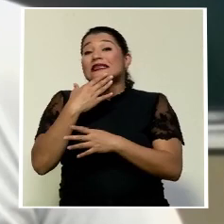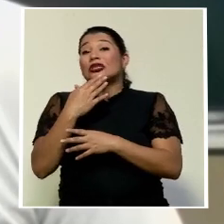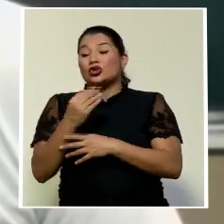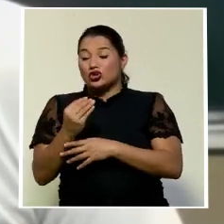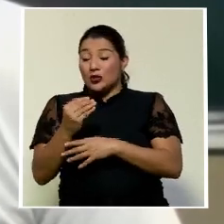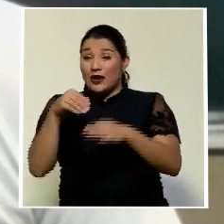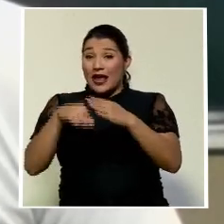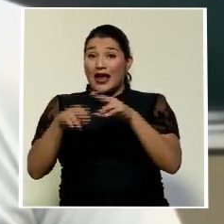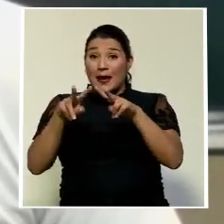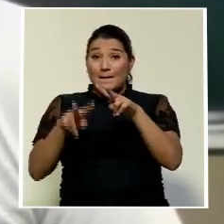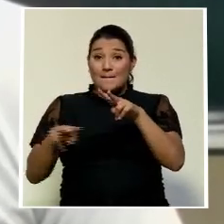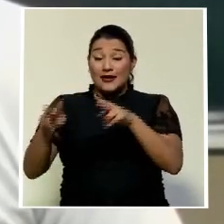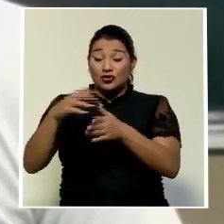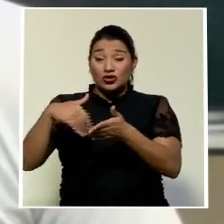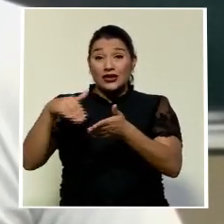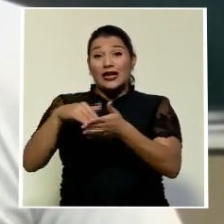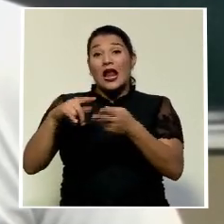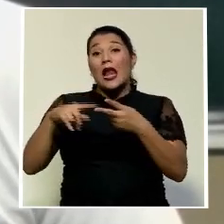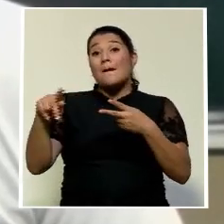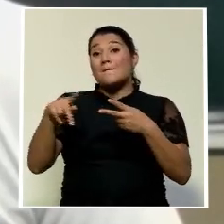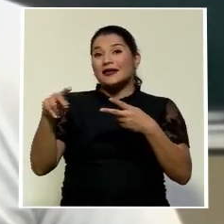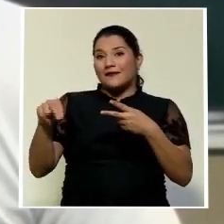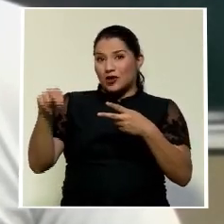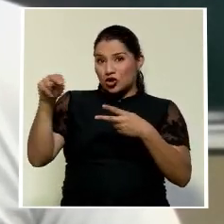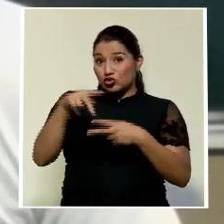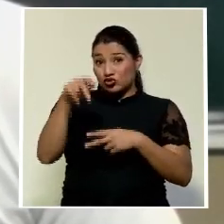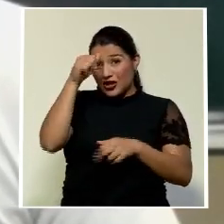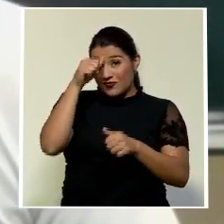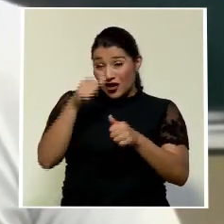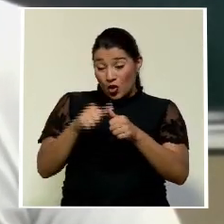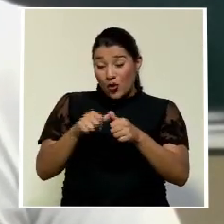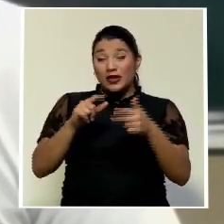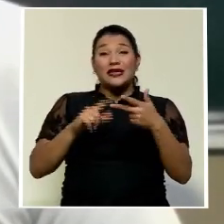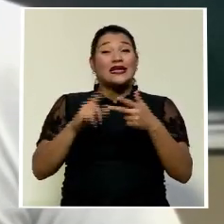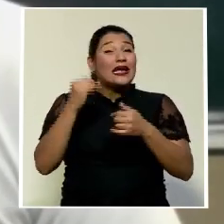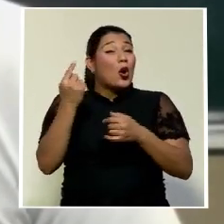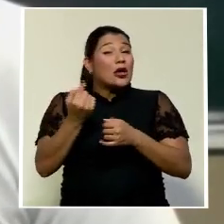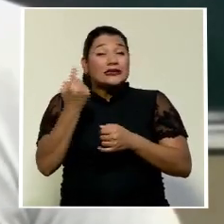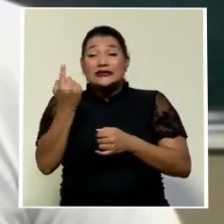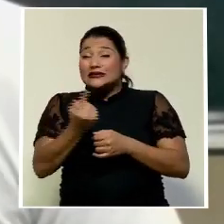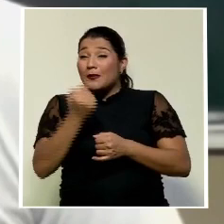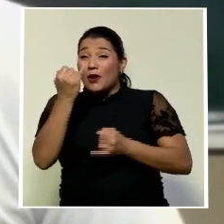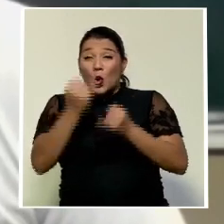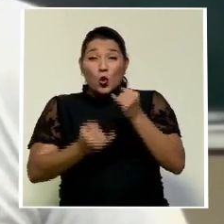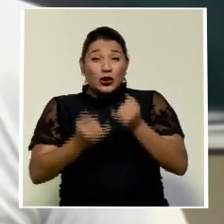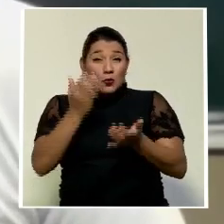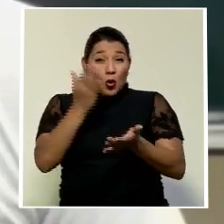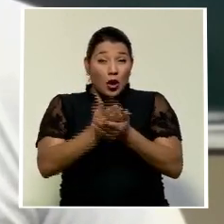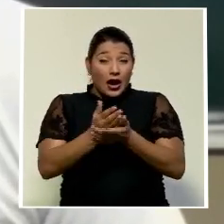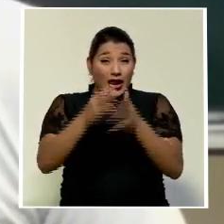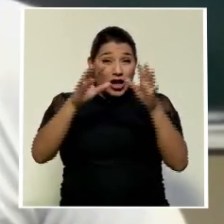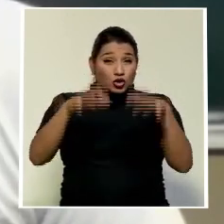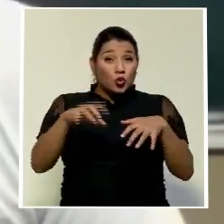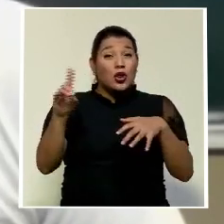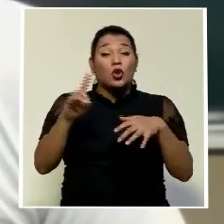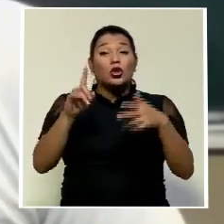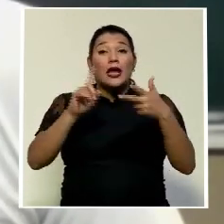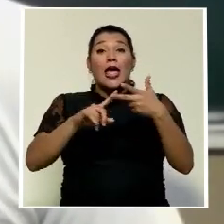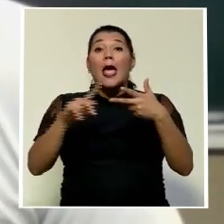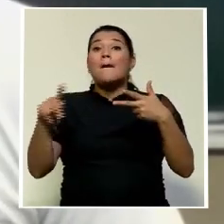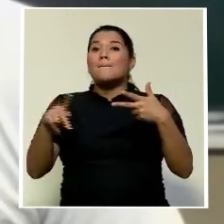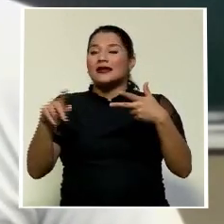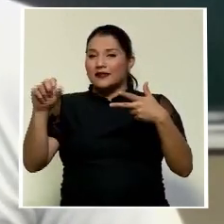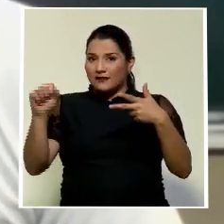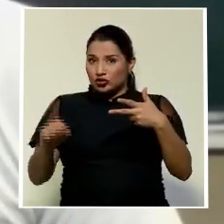Valle Central, Pacífico Norte, recordemos que el Pacífico Sur es siempre el último en salir de la estación lluviosa, pero es bastante probable que